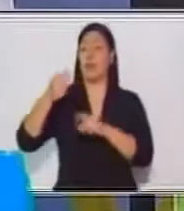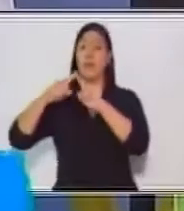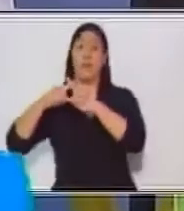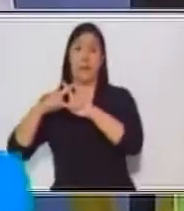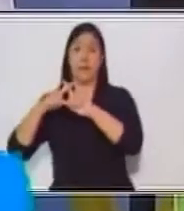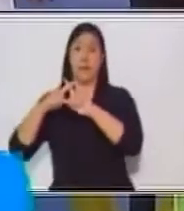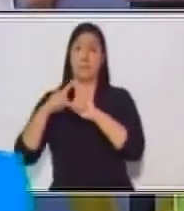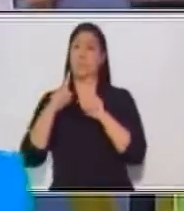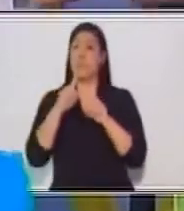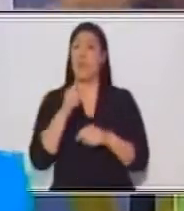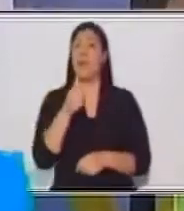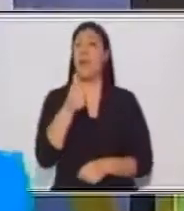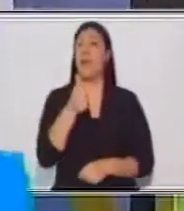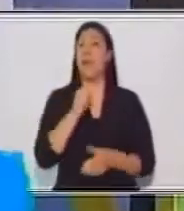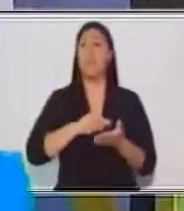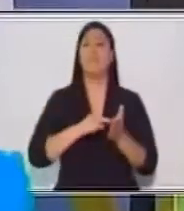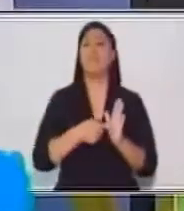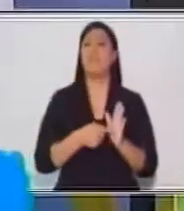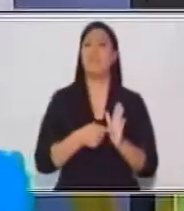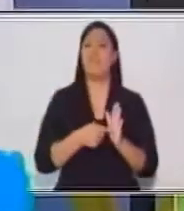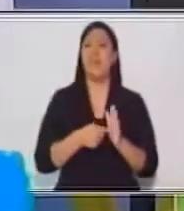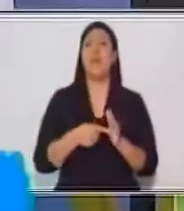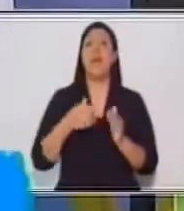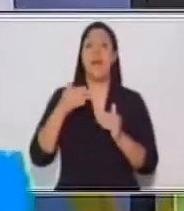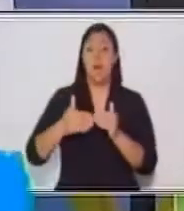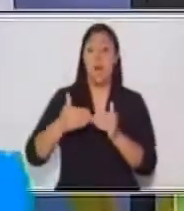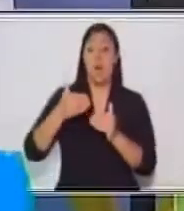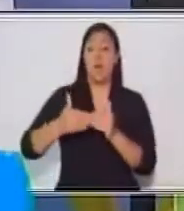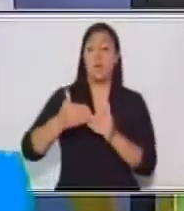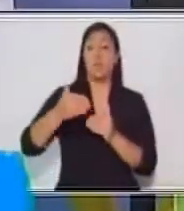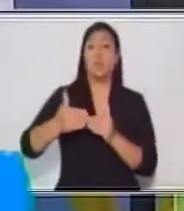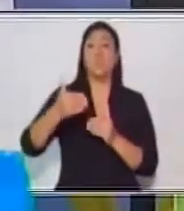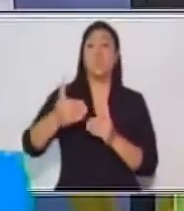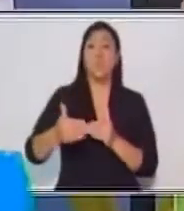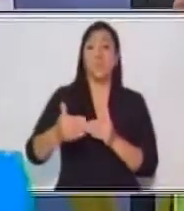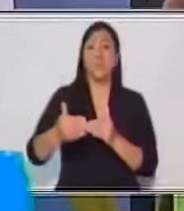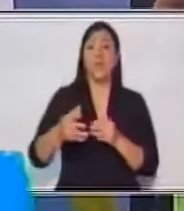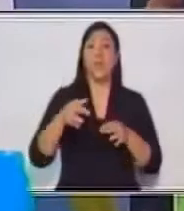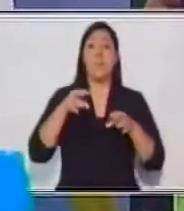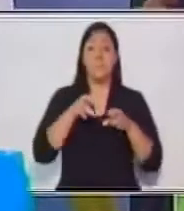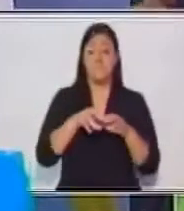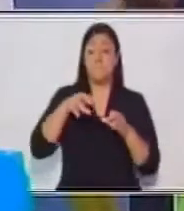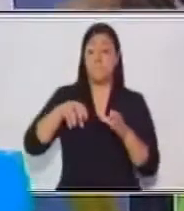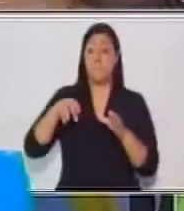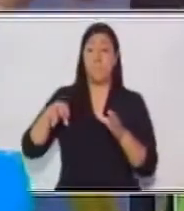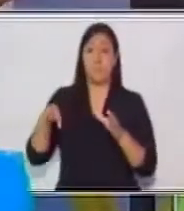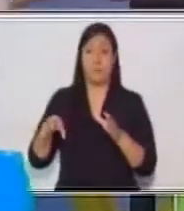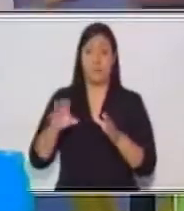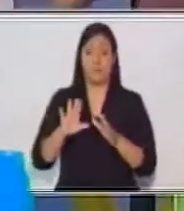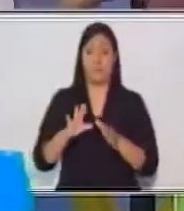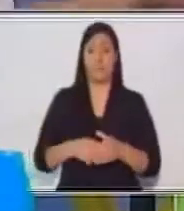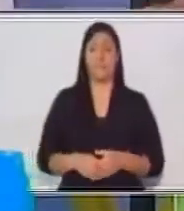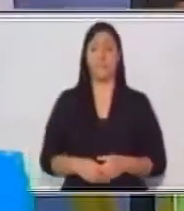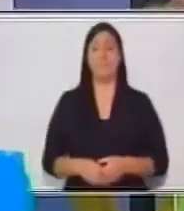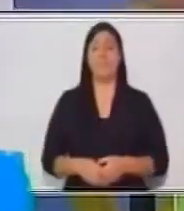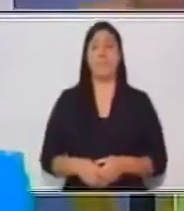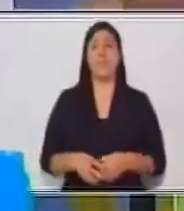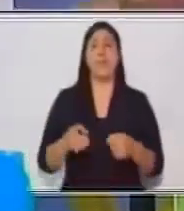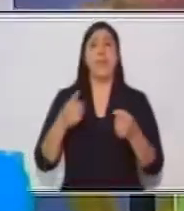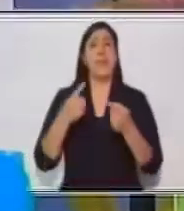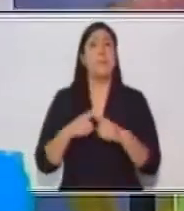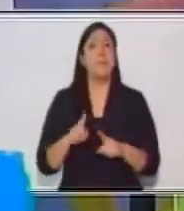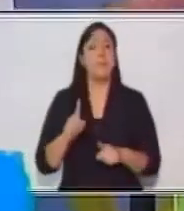la constante de proporcionalidad. Y algo que también vimos en un segmento anterior es que la gráfica de